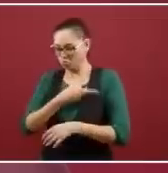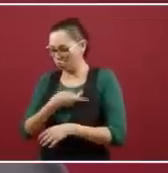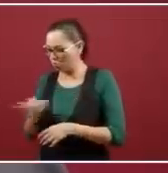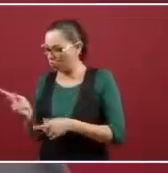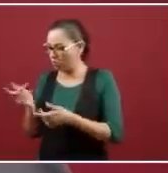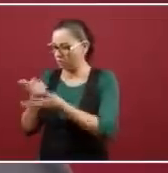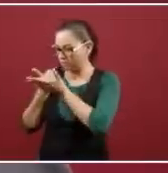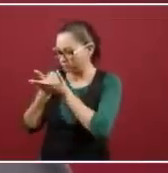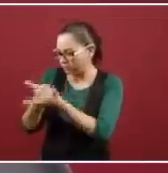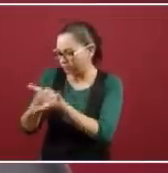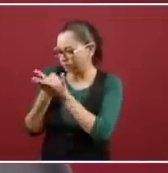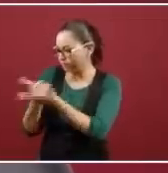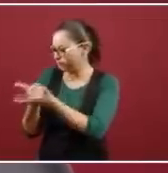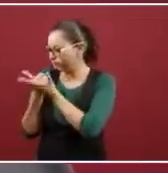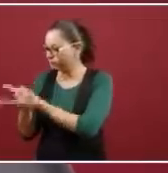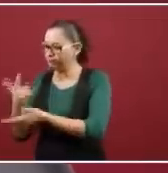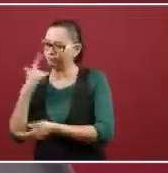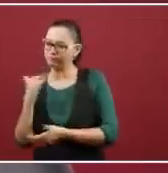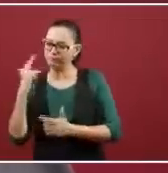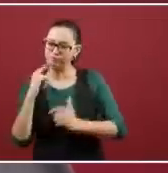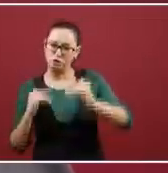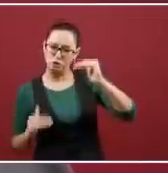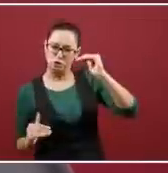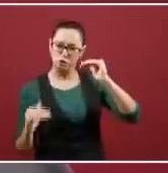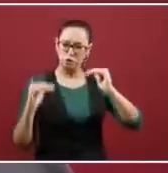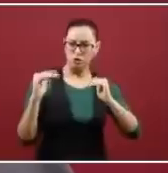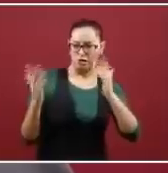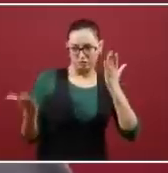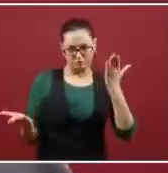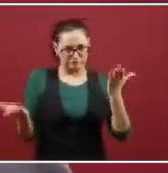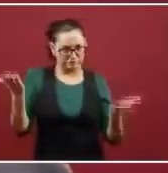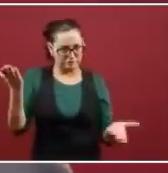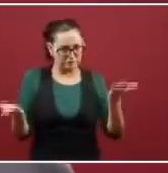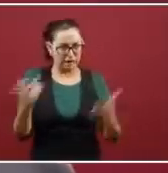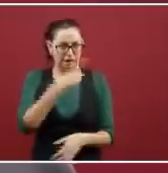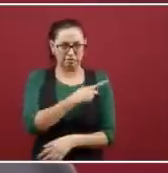que luchó por la igualdad, que hablaba que